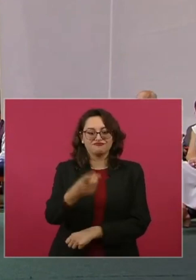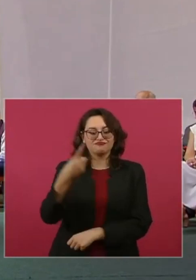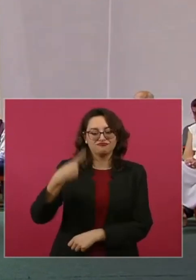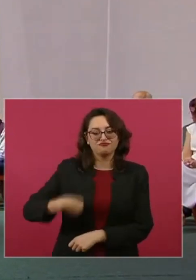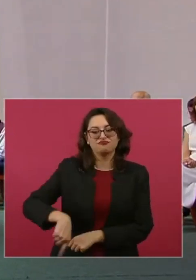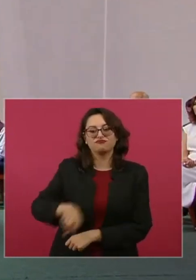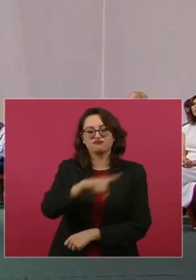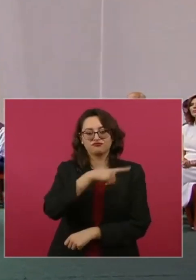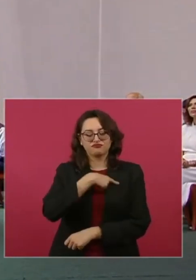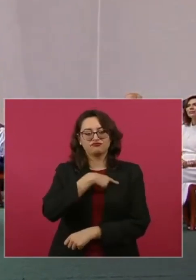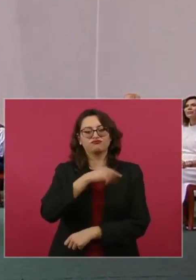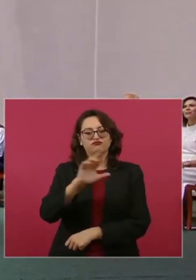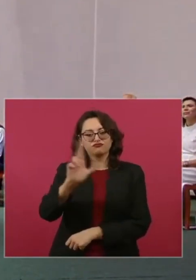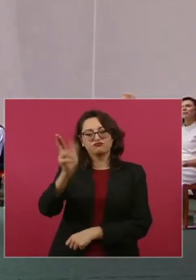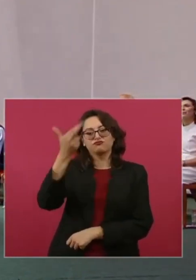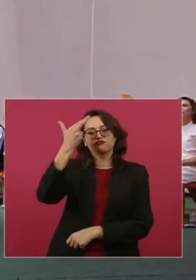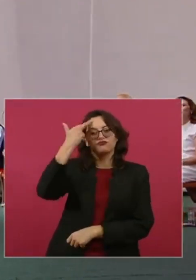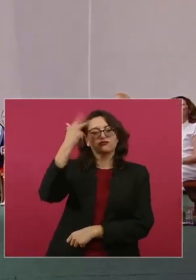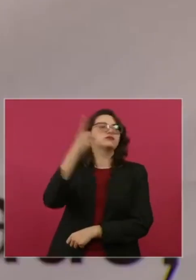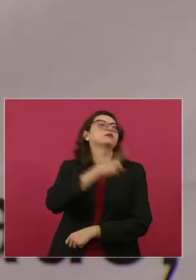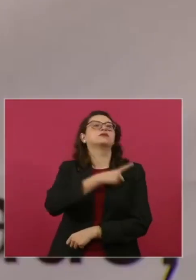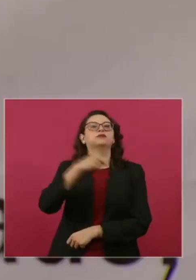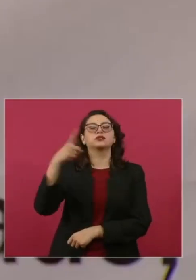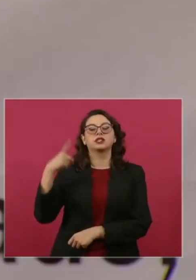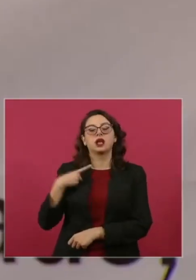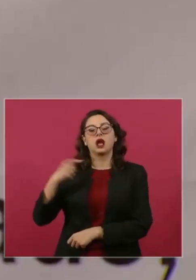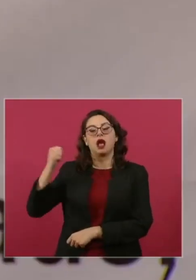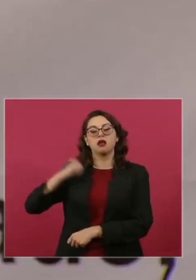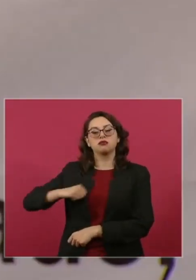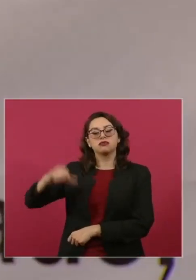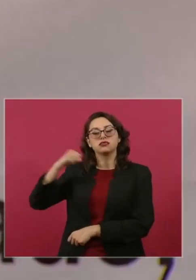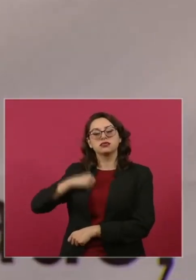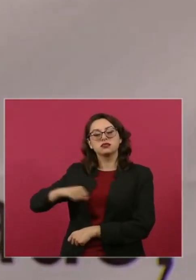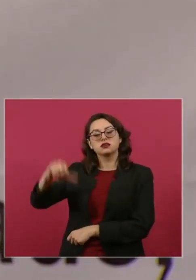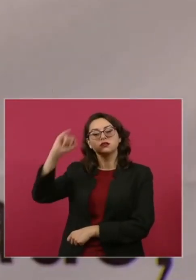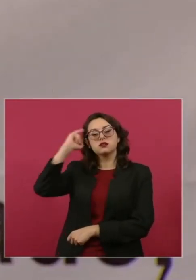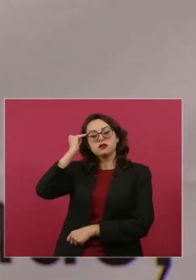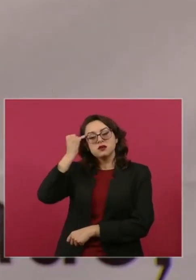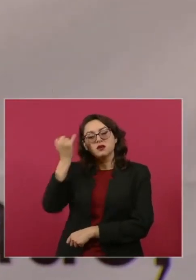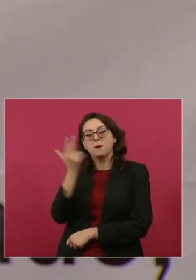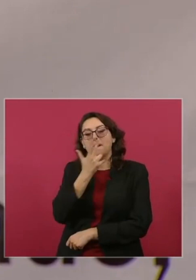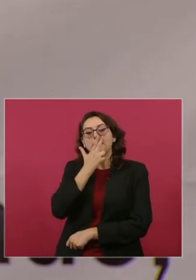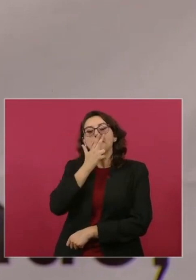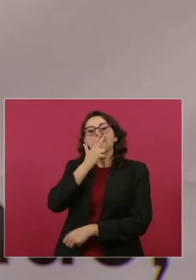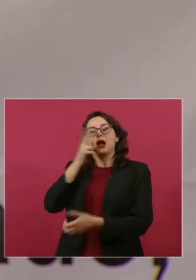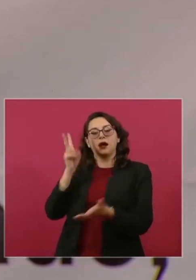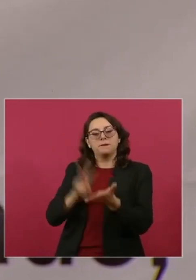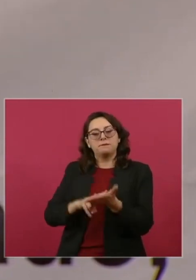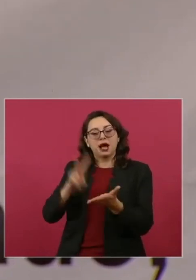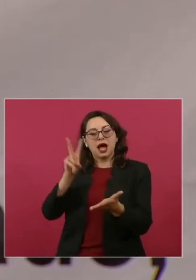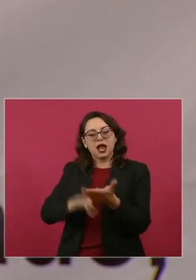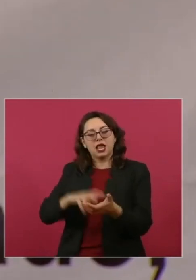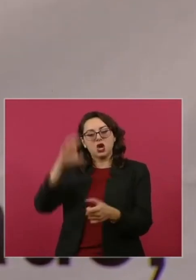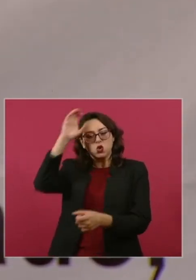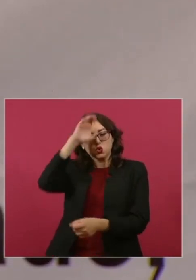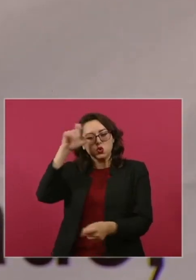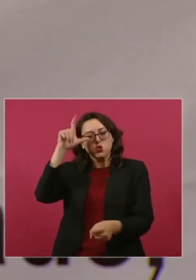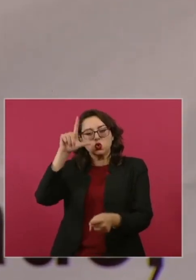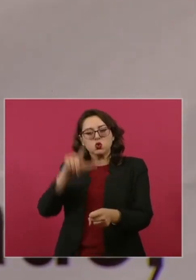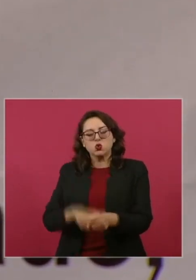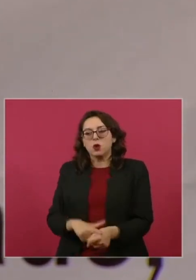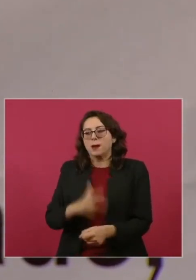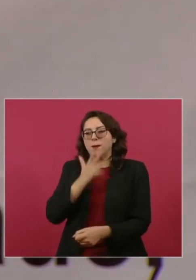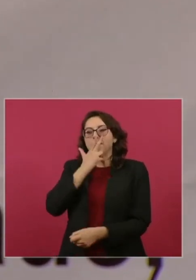conocimiento ancestral we y de los valores rescue, culturales the ancient knowledge and